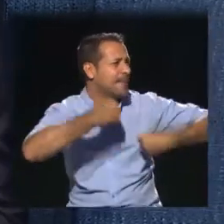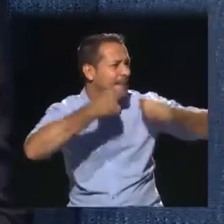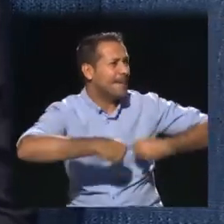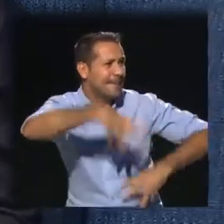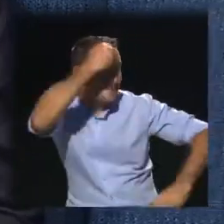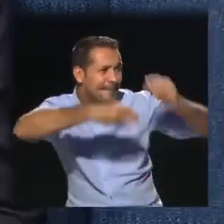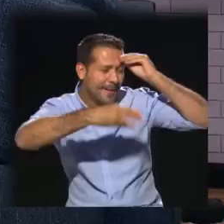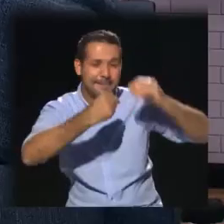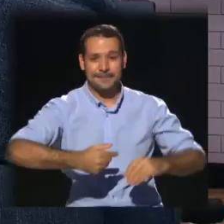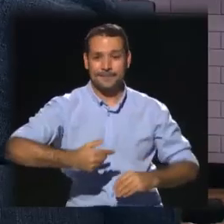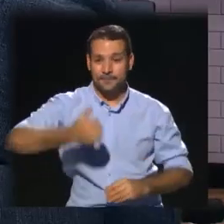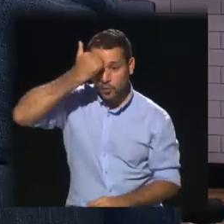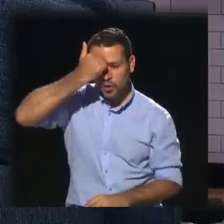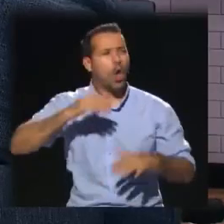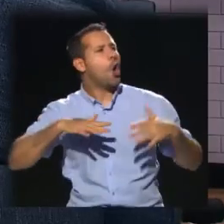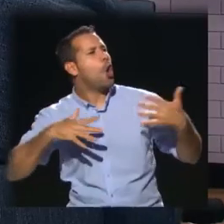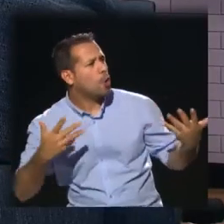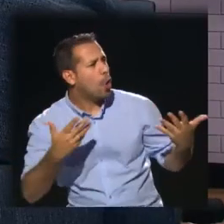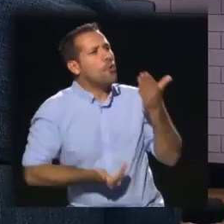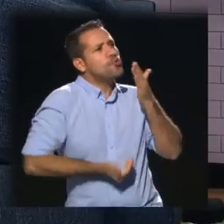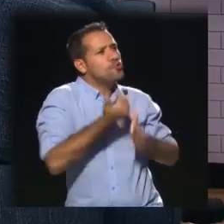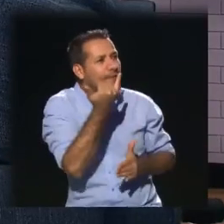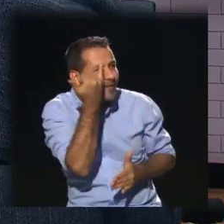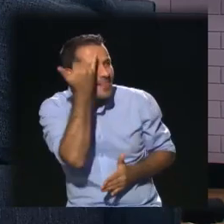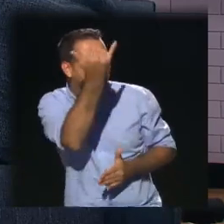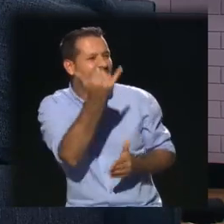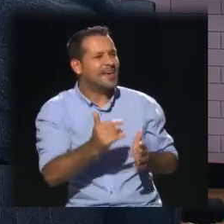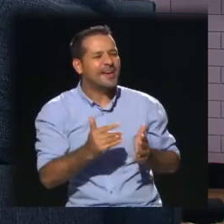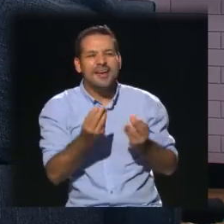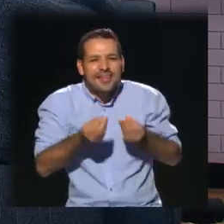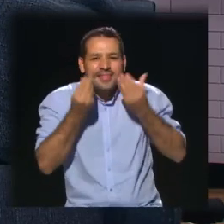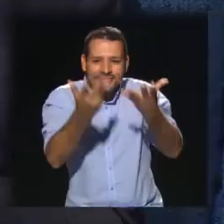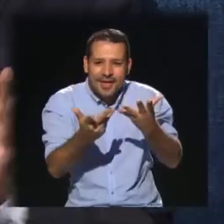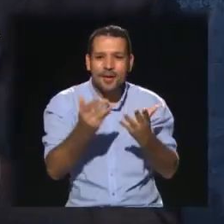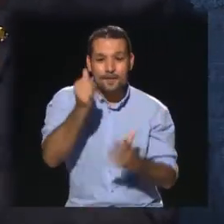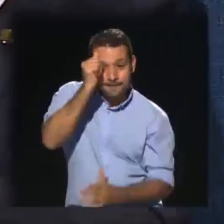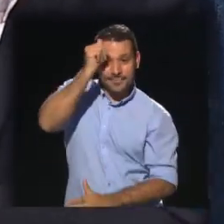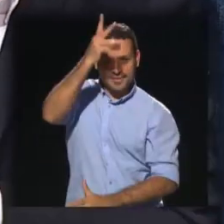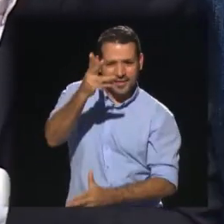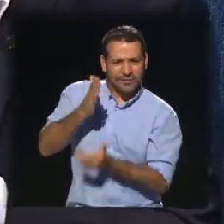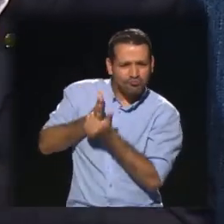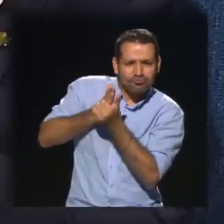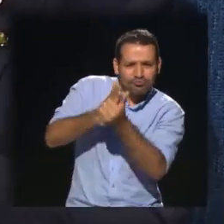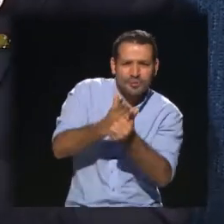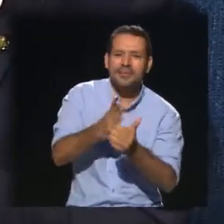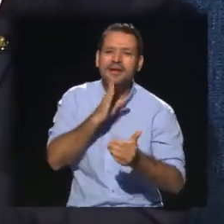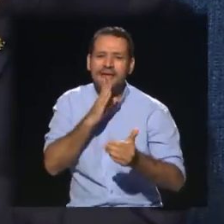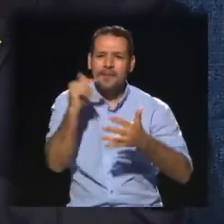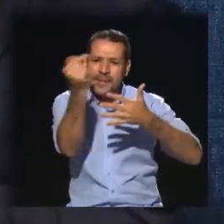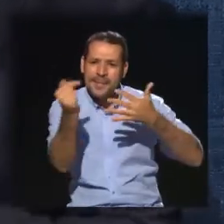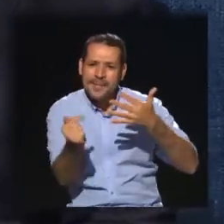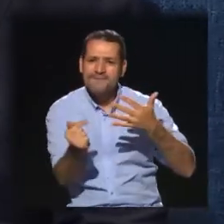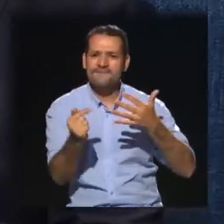los maestros es cómo insertan una pedagogía agradable para el estudiante y para las familias. Y eso, pues yo creo que va a ser nuestro gran